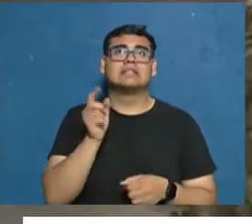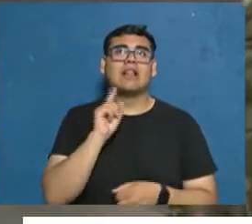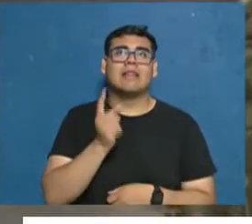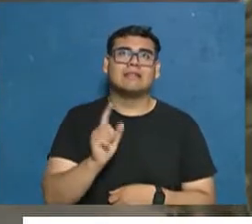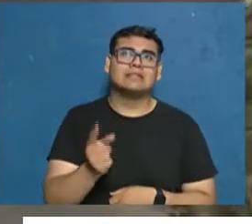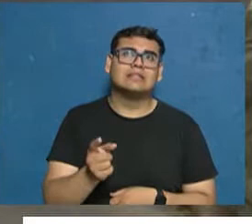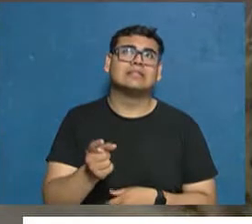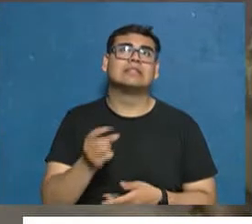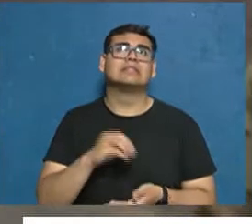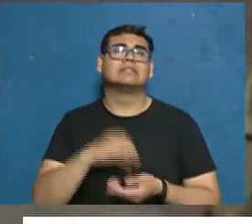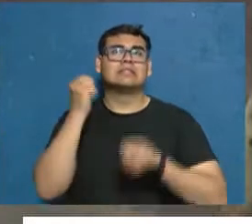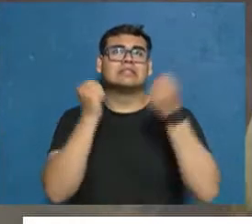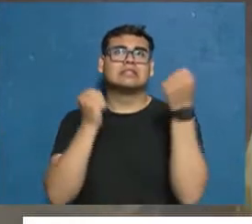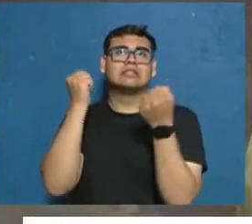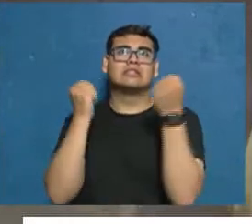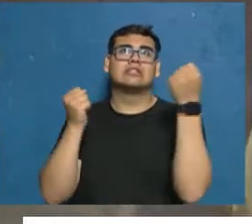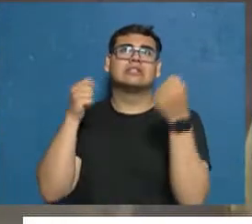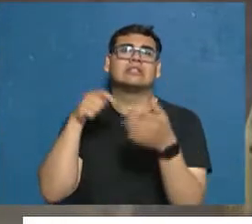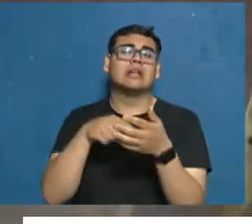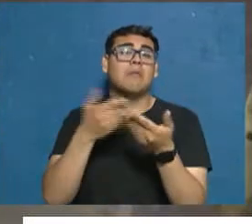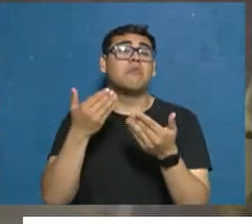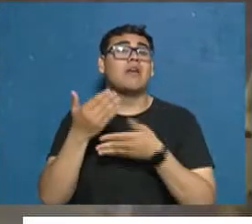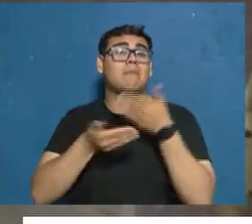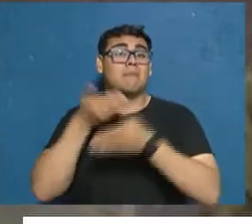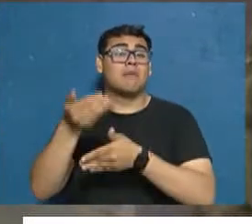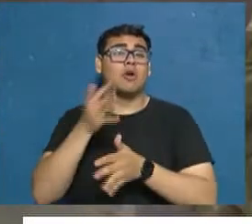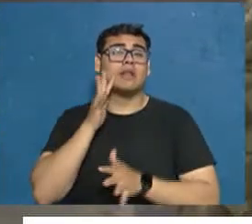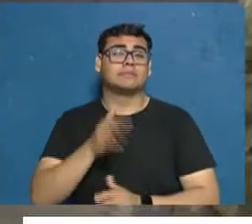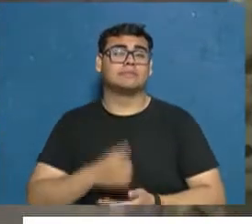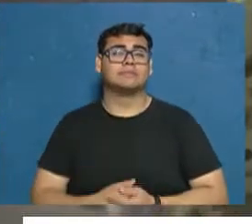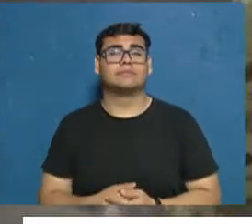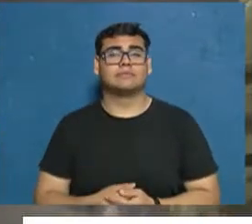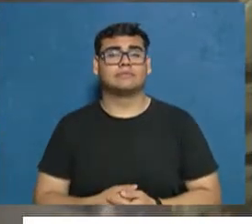creo que la economía podría llegar a estar mejor.